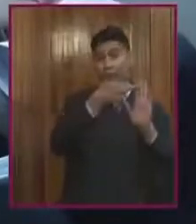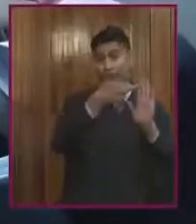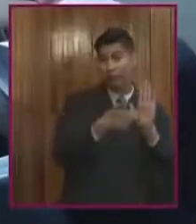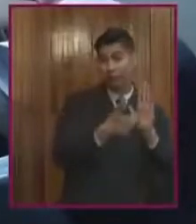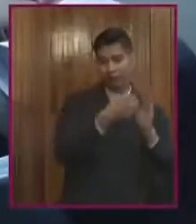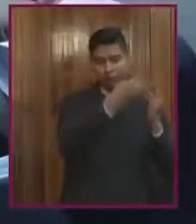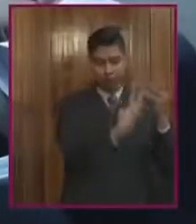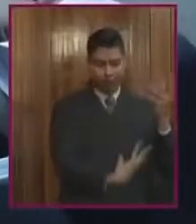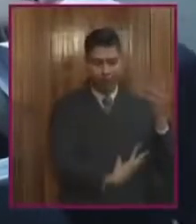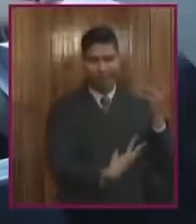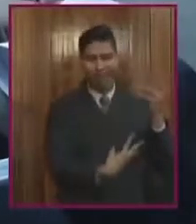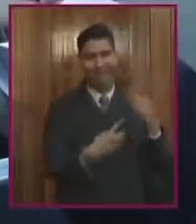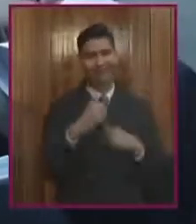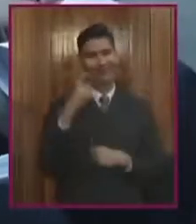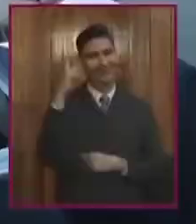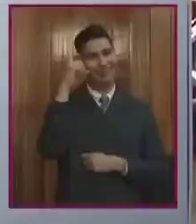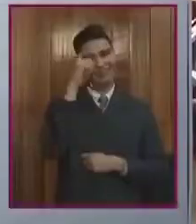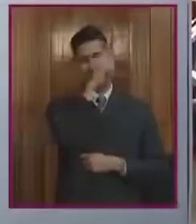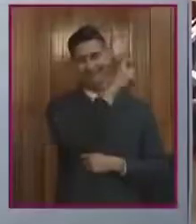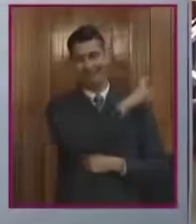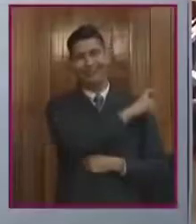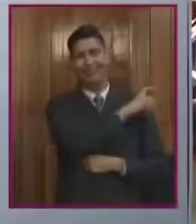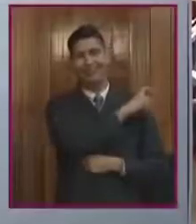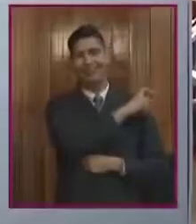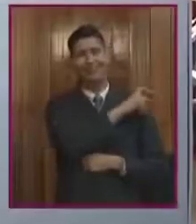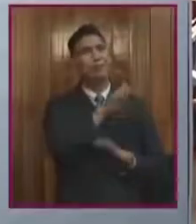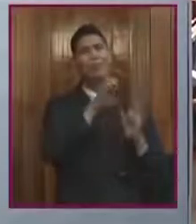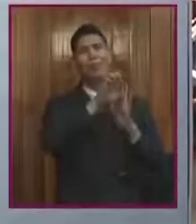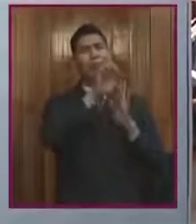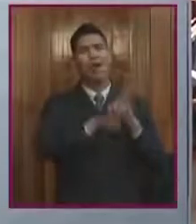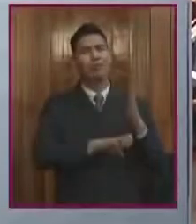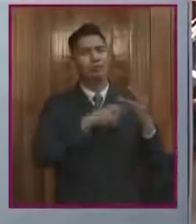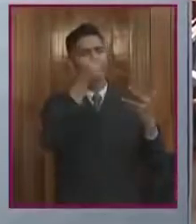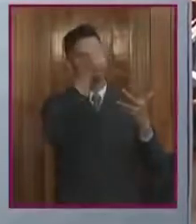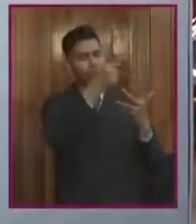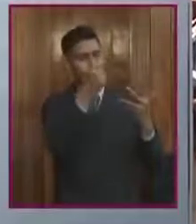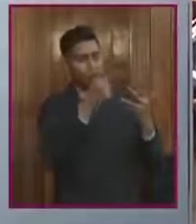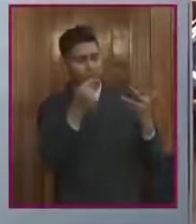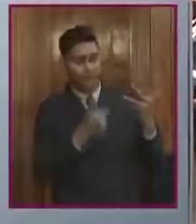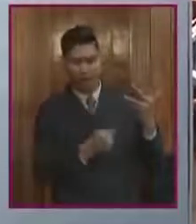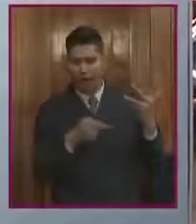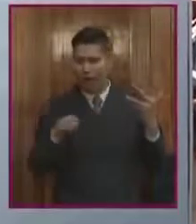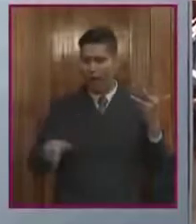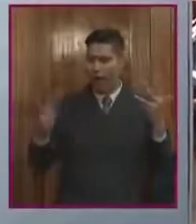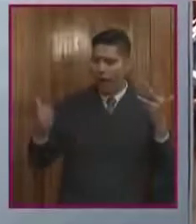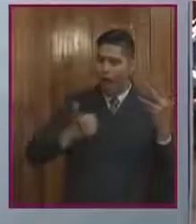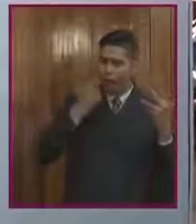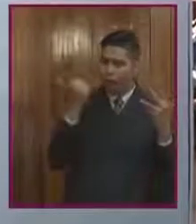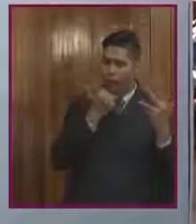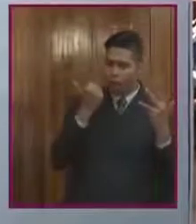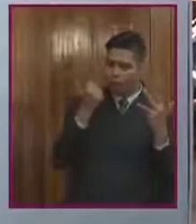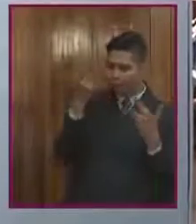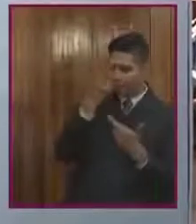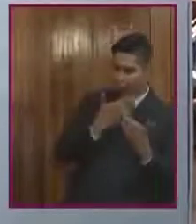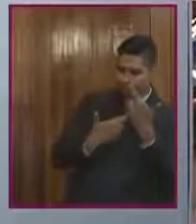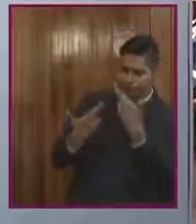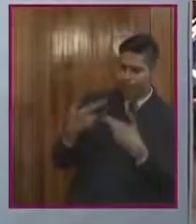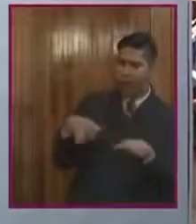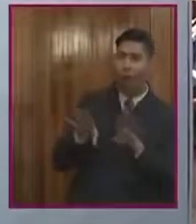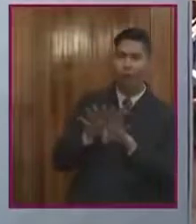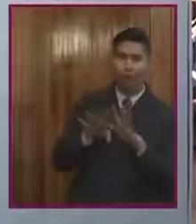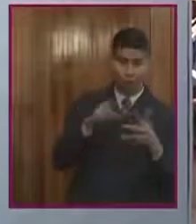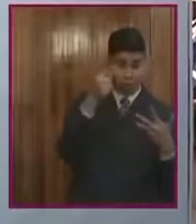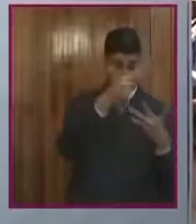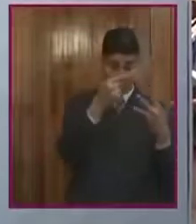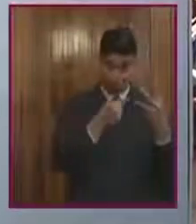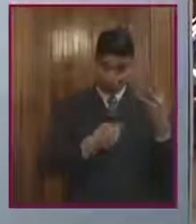se pueden establecer cuáles son los pasos que un docente o que un grupo de estudiantes debe de